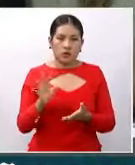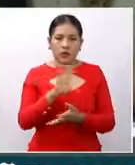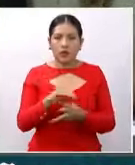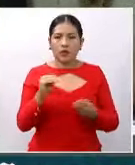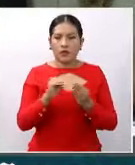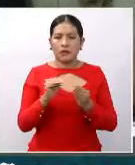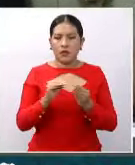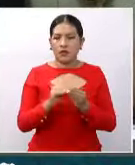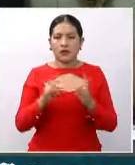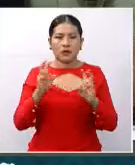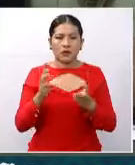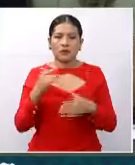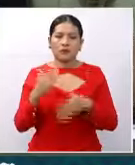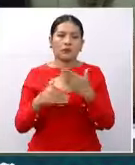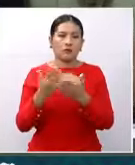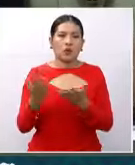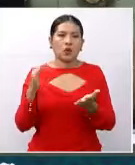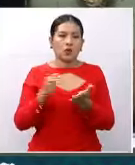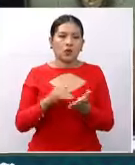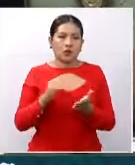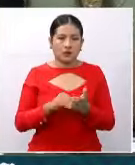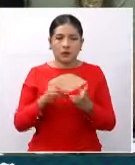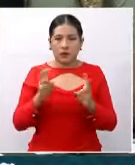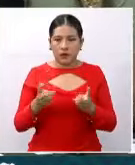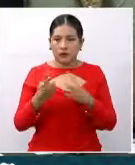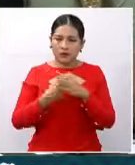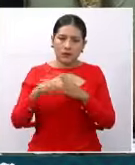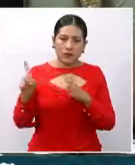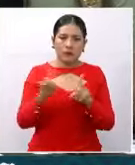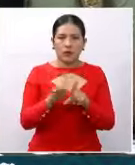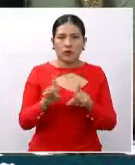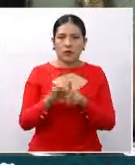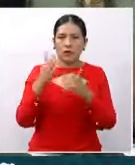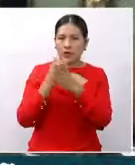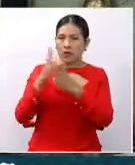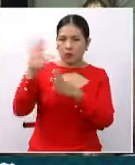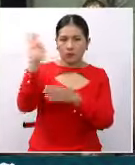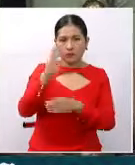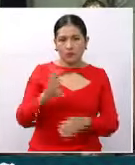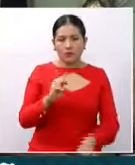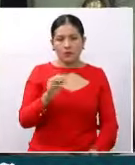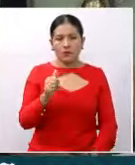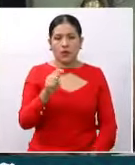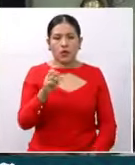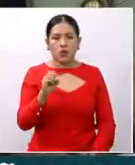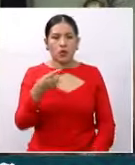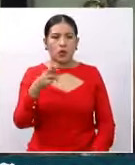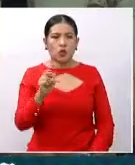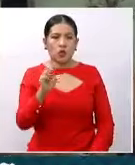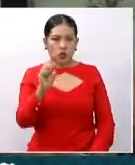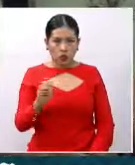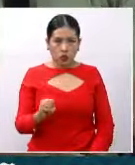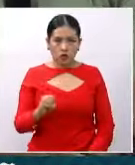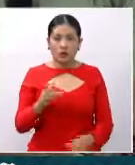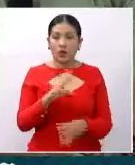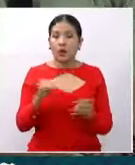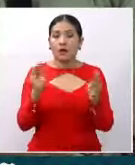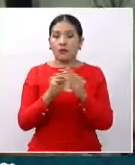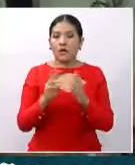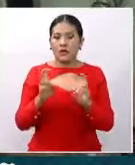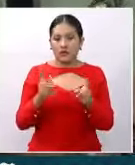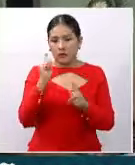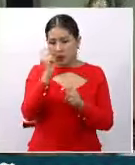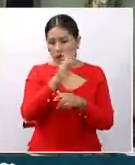el 19 de enero, perdón, del 2024 en Mato Grosso, escapando de un operativo policial, pero además dejando